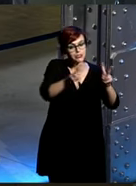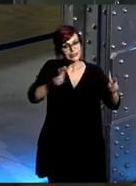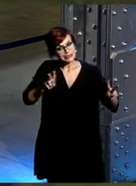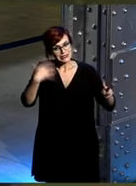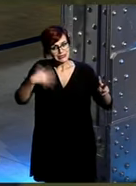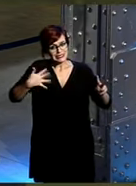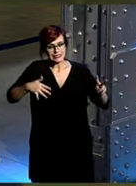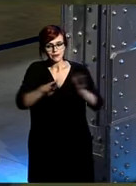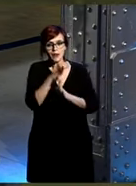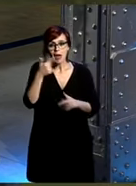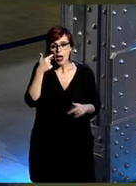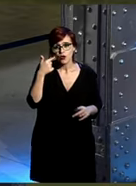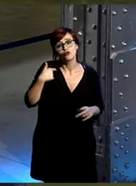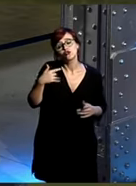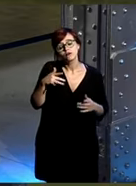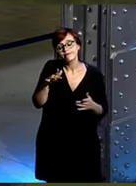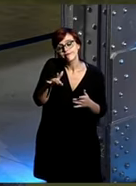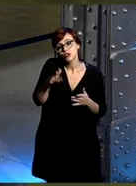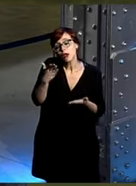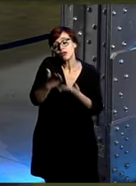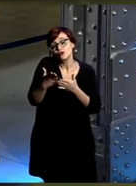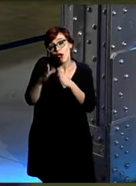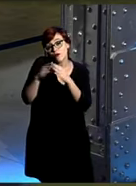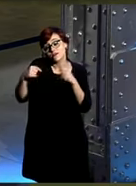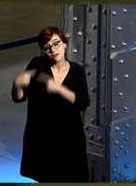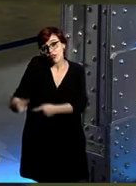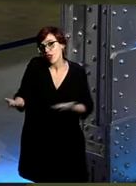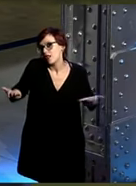hacer una respuesta porque yo soy de la educación tradicional.